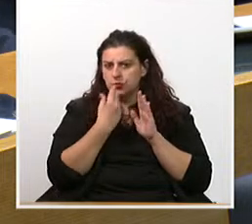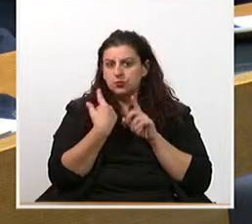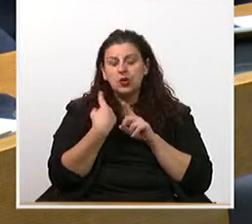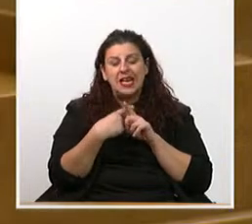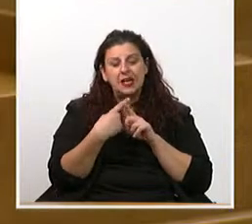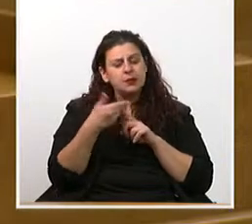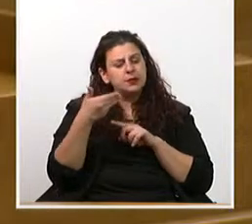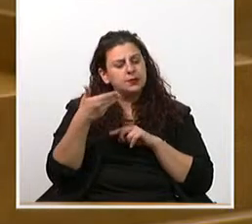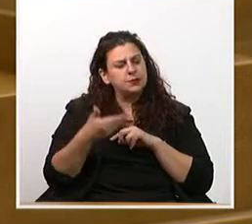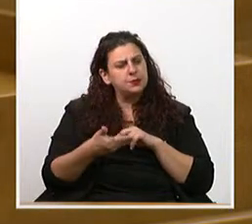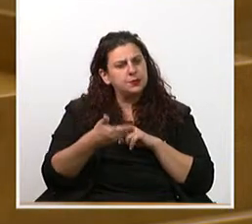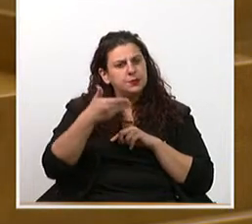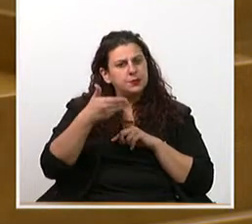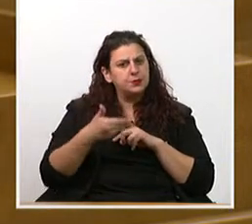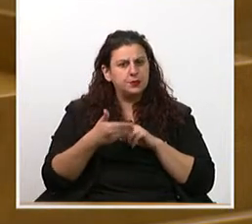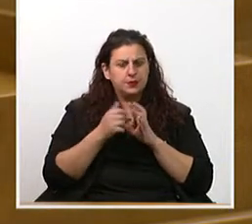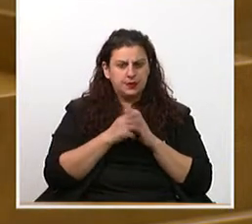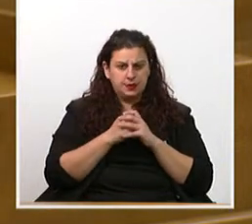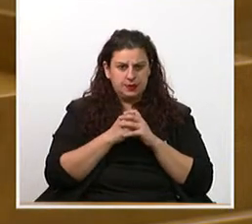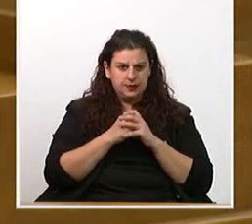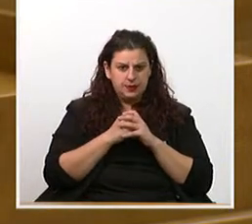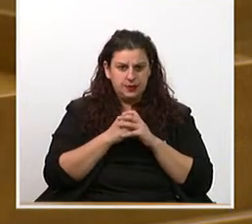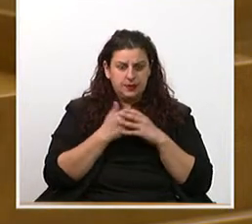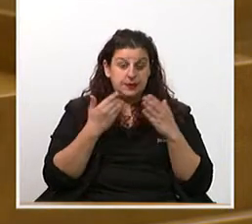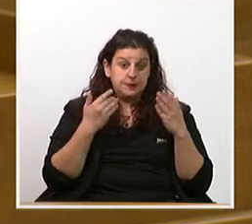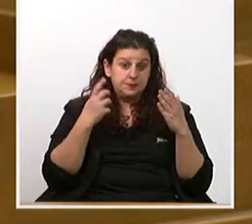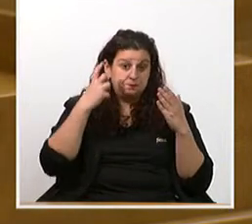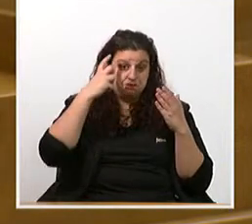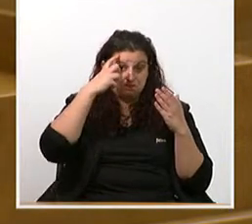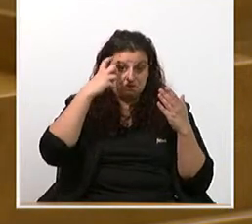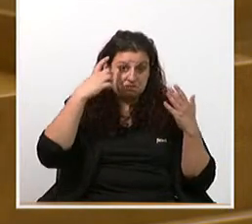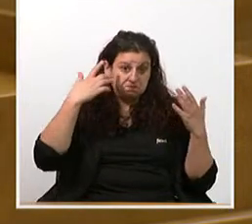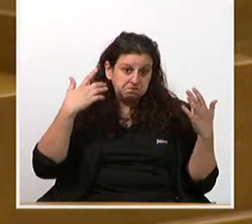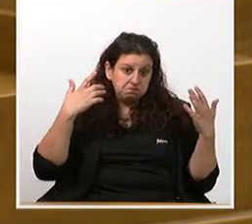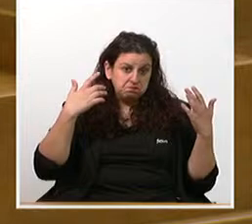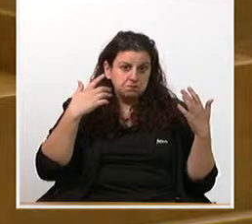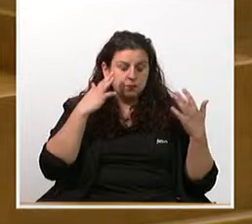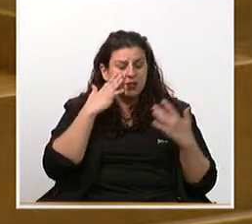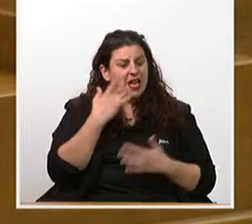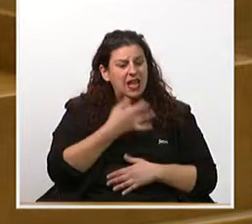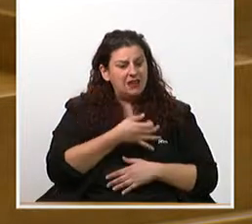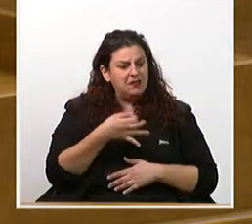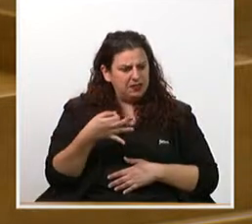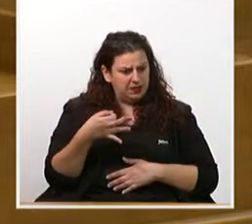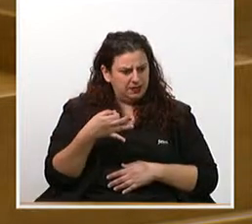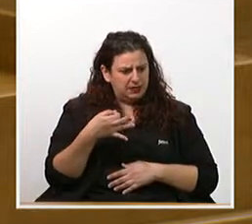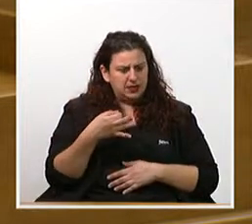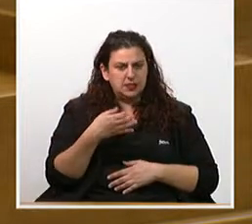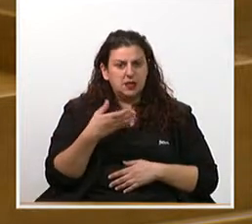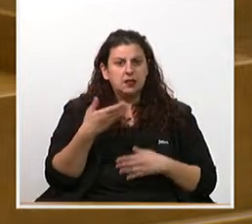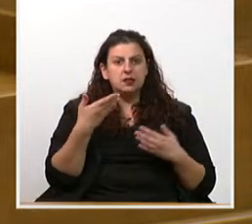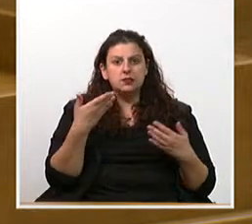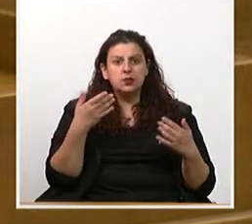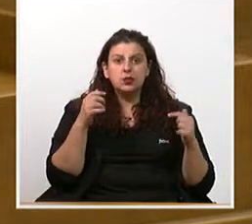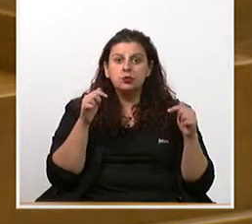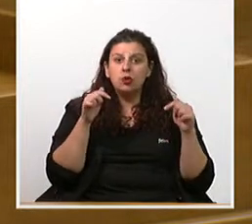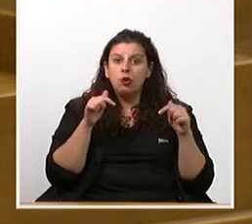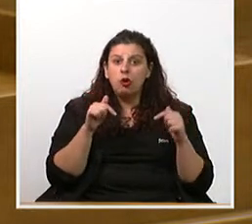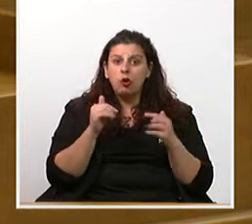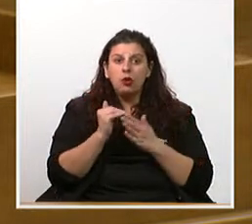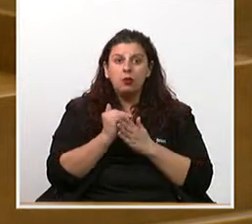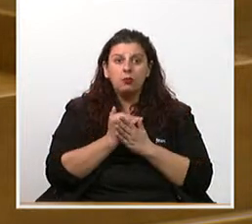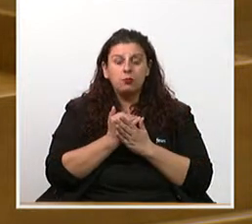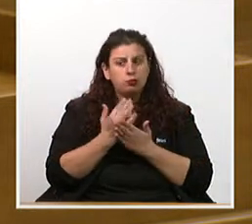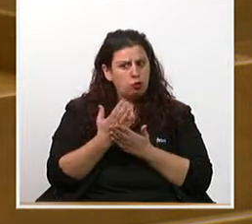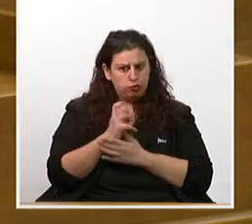sido fundamentales a la hora de poder eh creo que ser suficientemente eficientes no Insisto que hoy están cobrando las primeras no